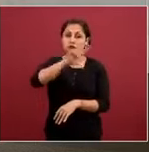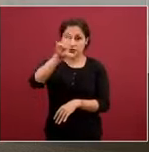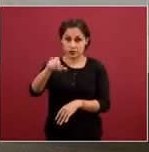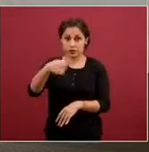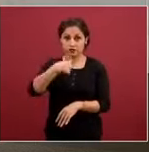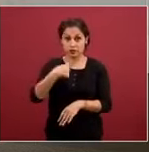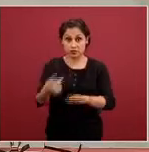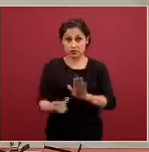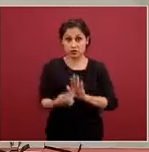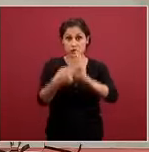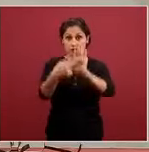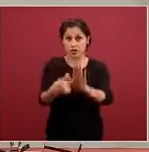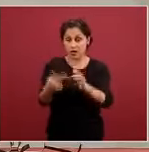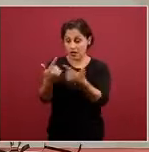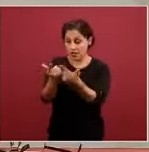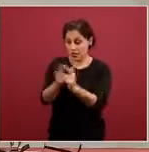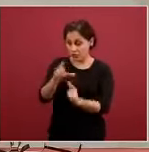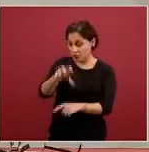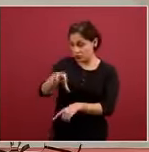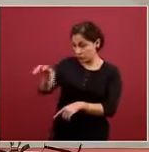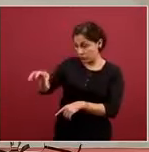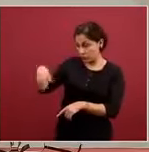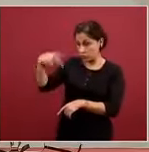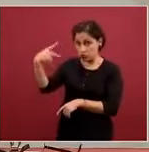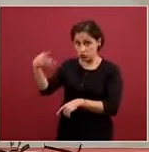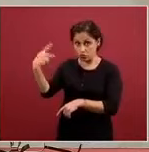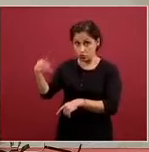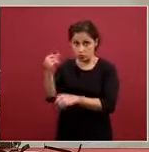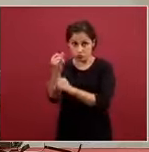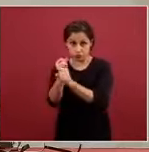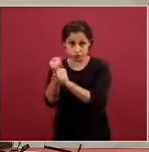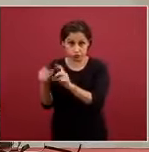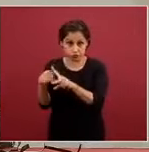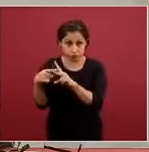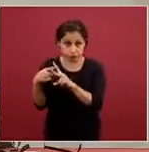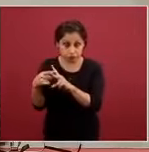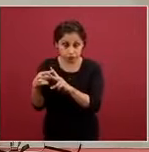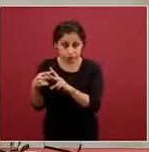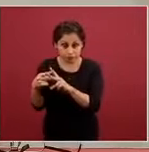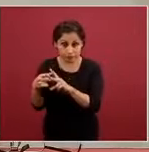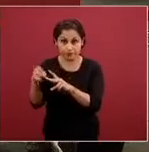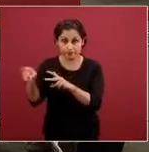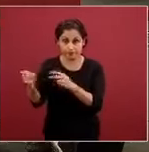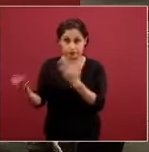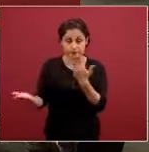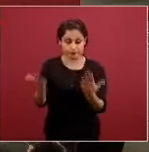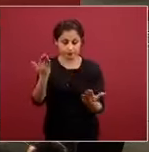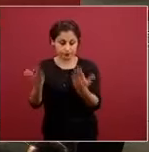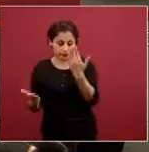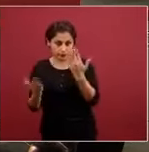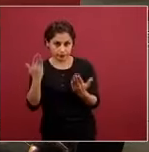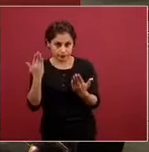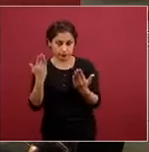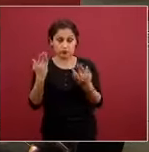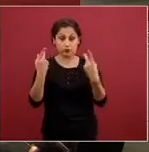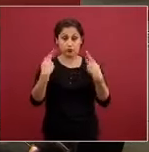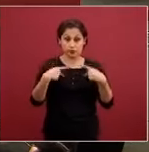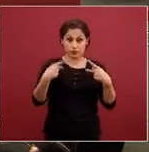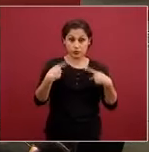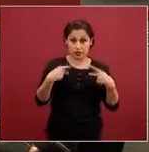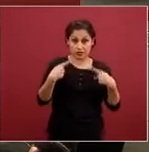asesores científicos, matemáticos, que es la relación entre el porcentaje de reducción de